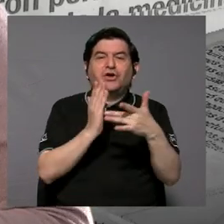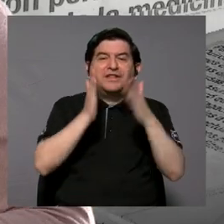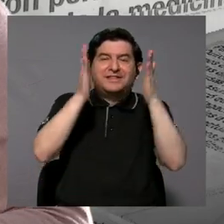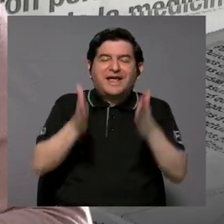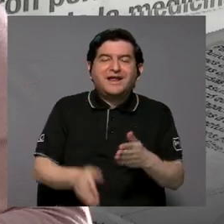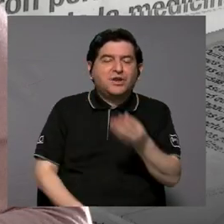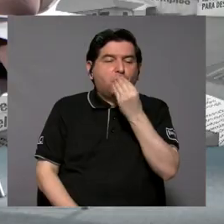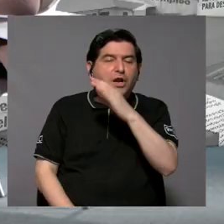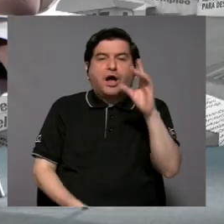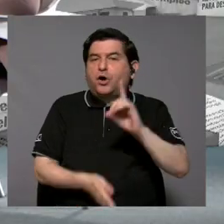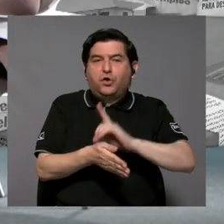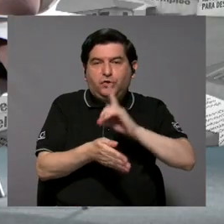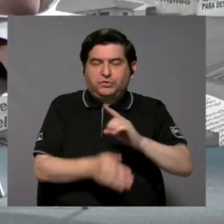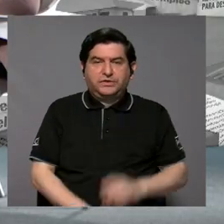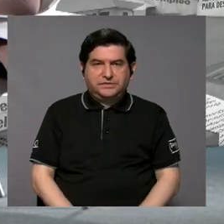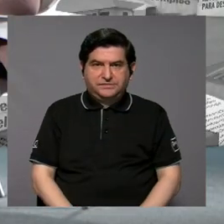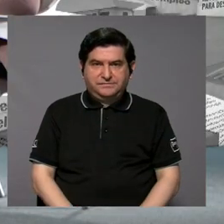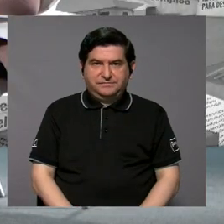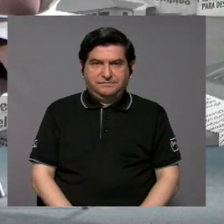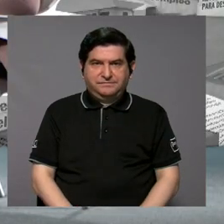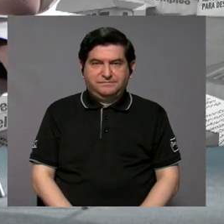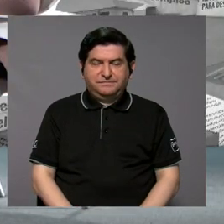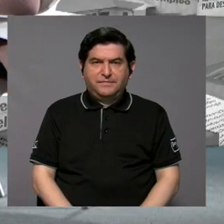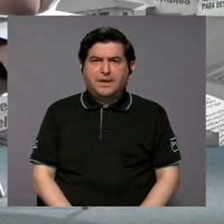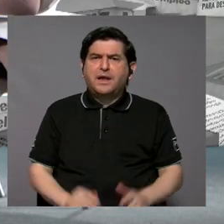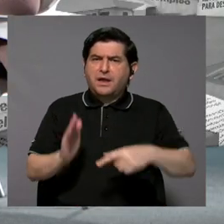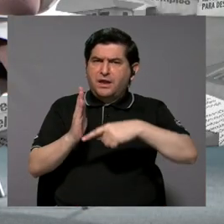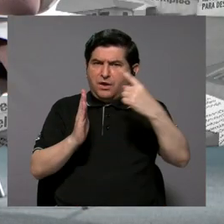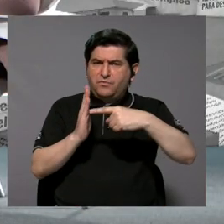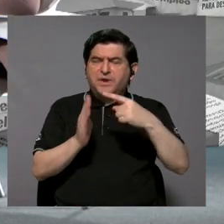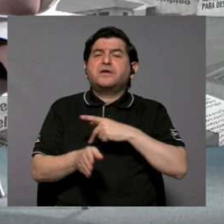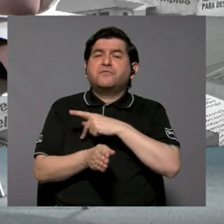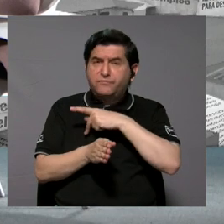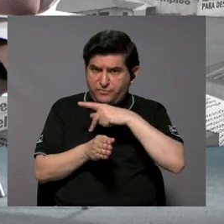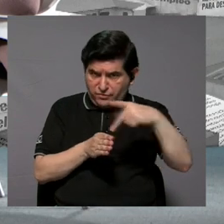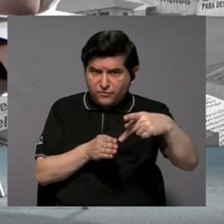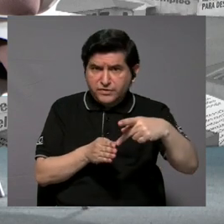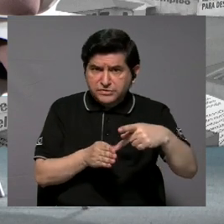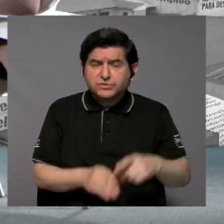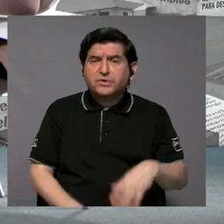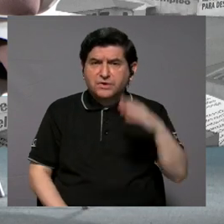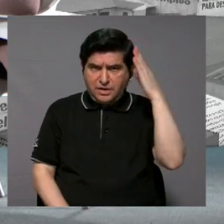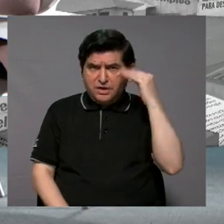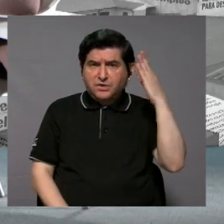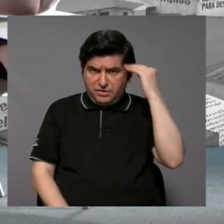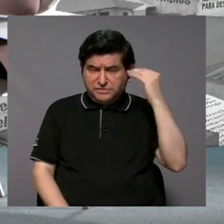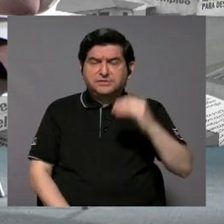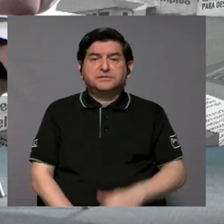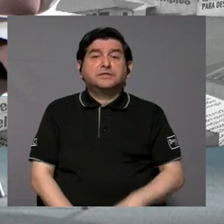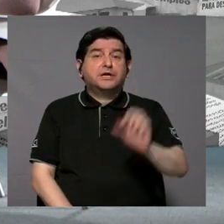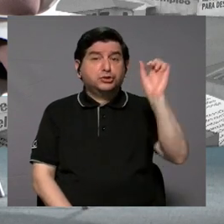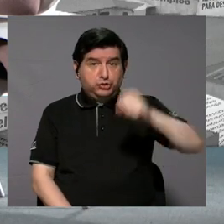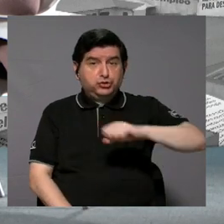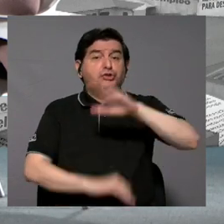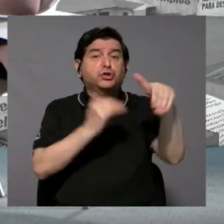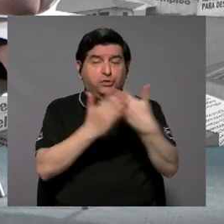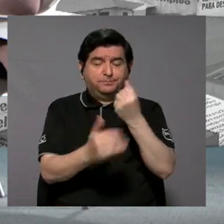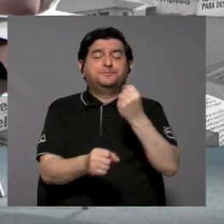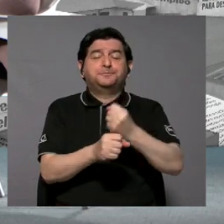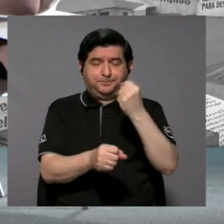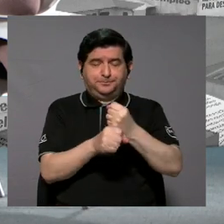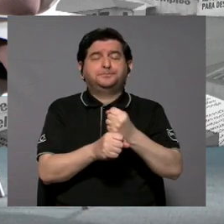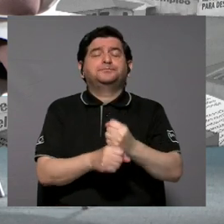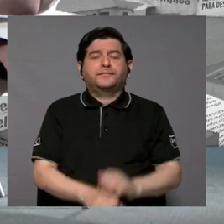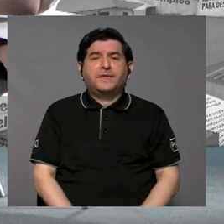alimentos, y médicos. O sea, tienen un perfil de profesionales con mucha expertise. Sí, todos han